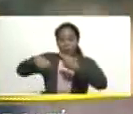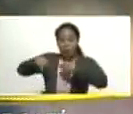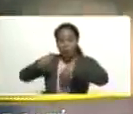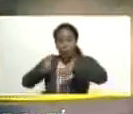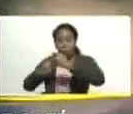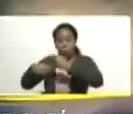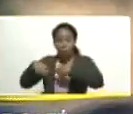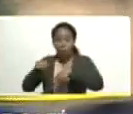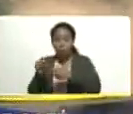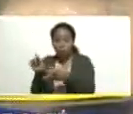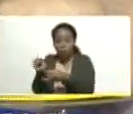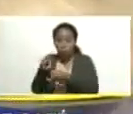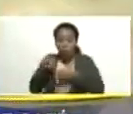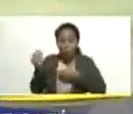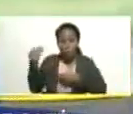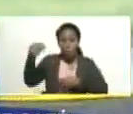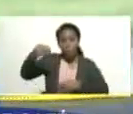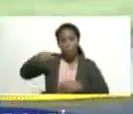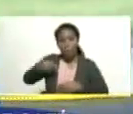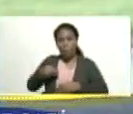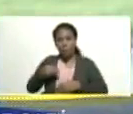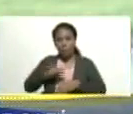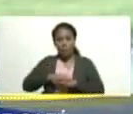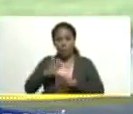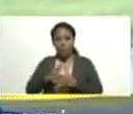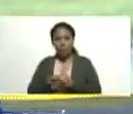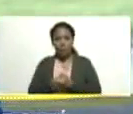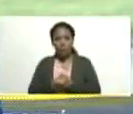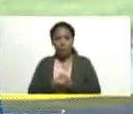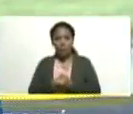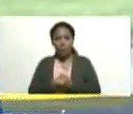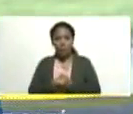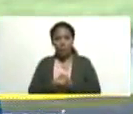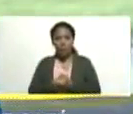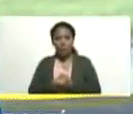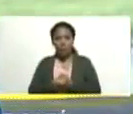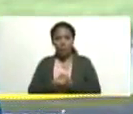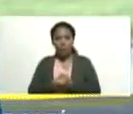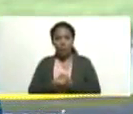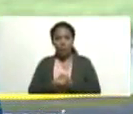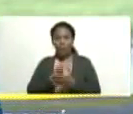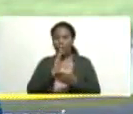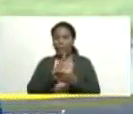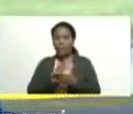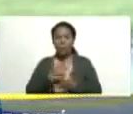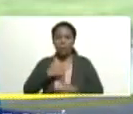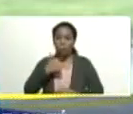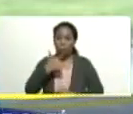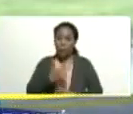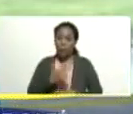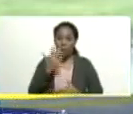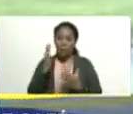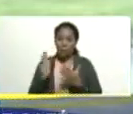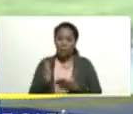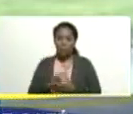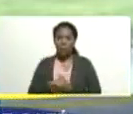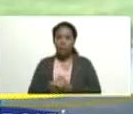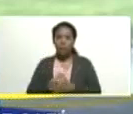construir la vocación exportadora de todos los sectores económicos del país. Siempre digo,